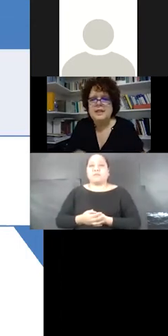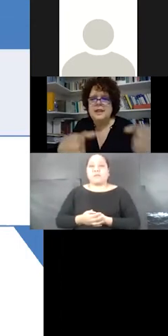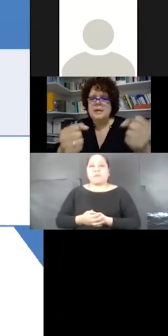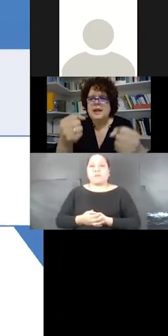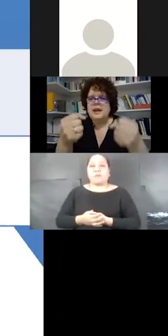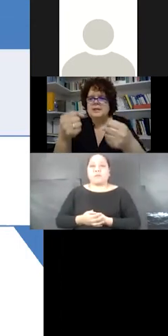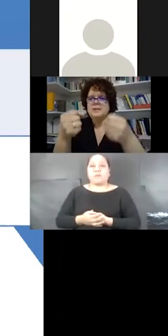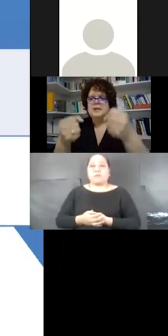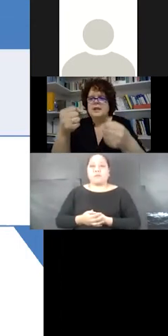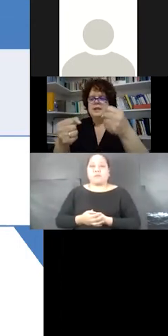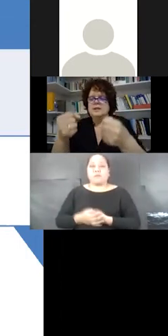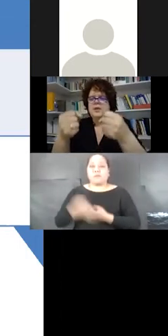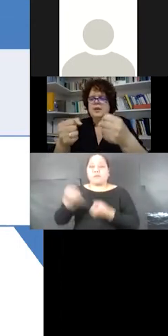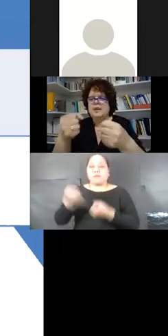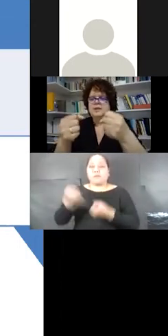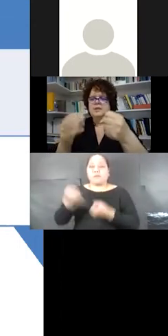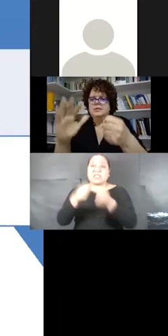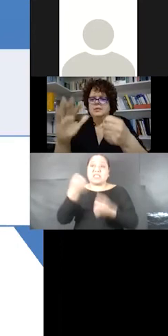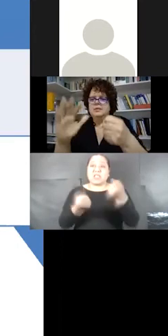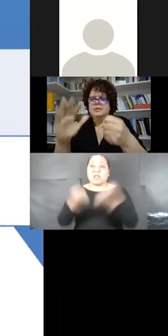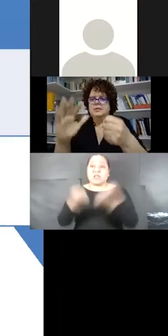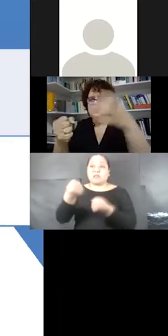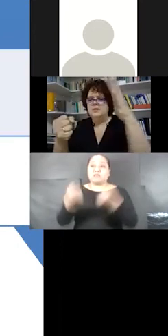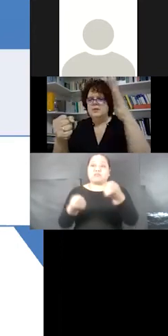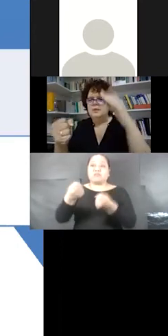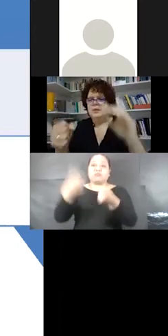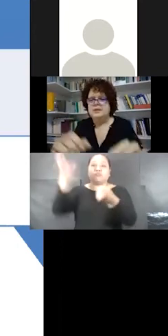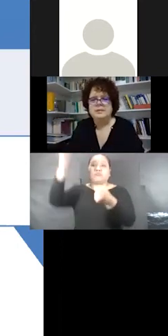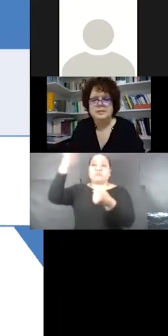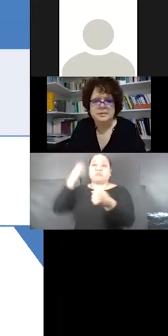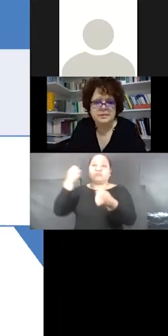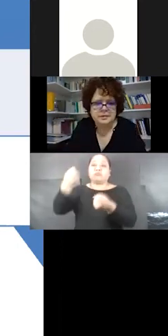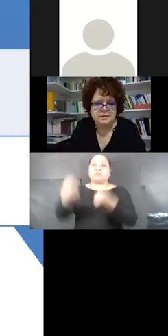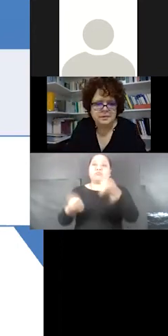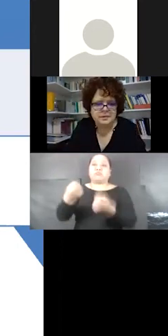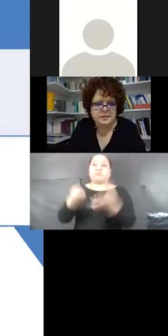La seña de manejar se mantiene todo el rato mientras que están pasando los árboles, ¿no?